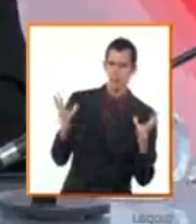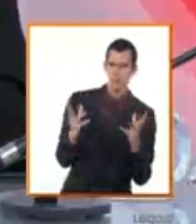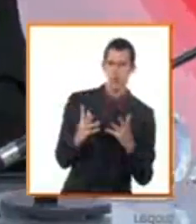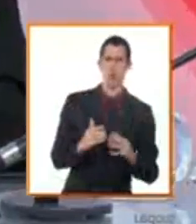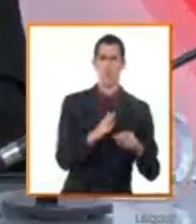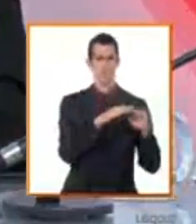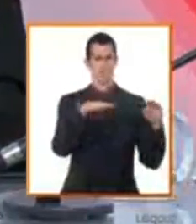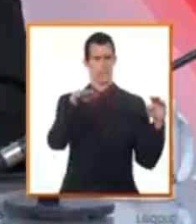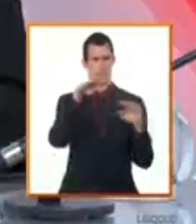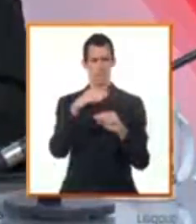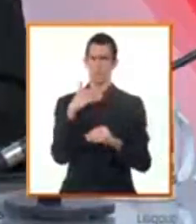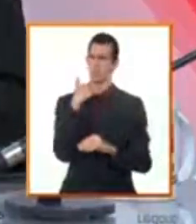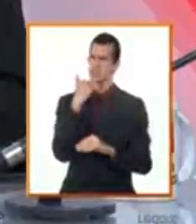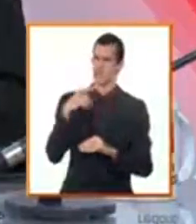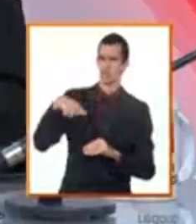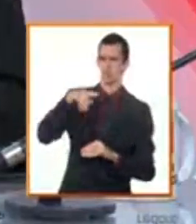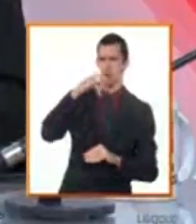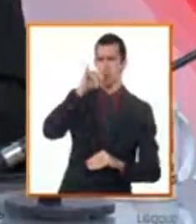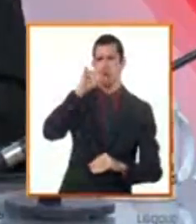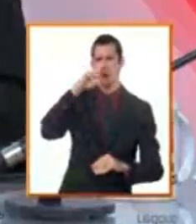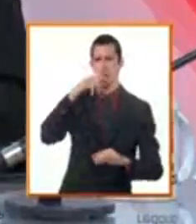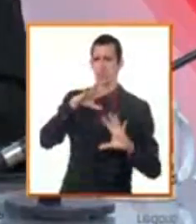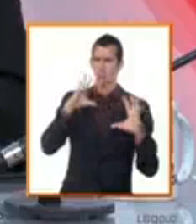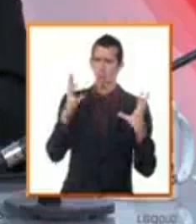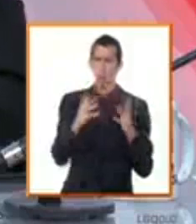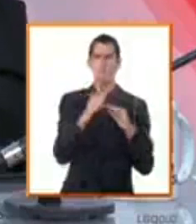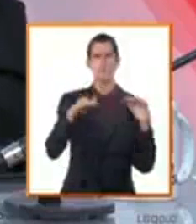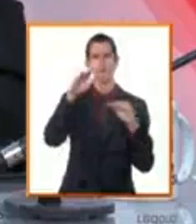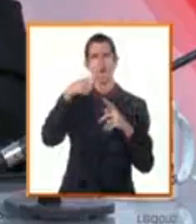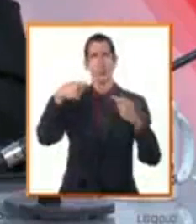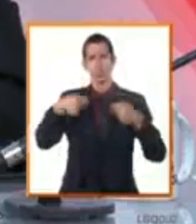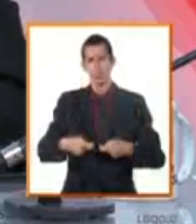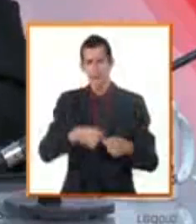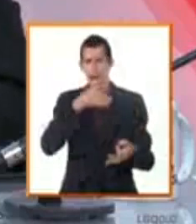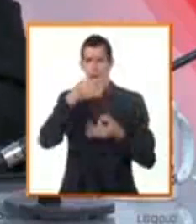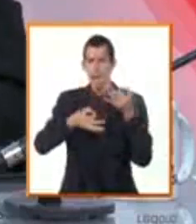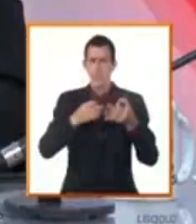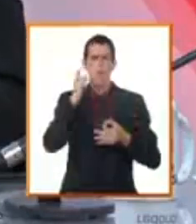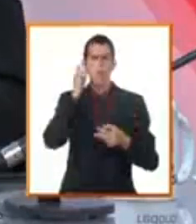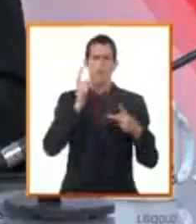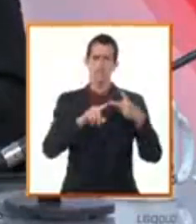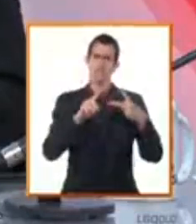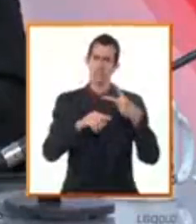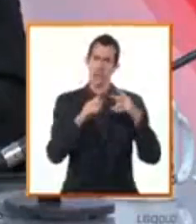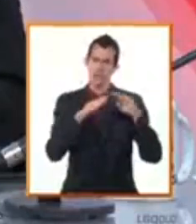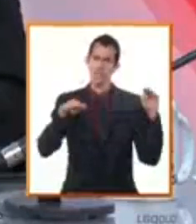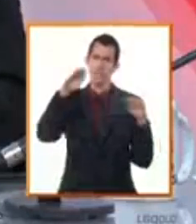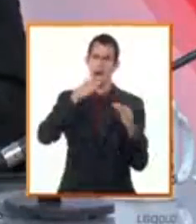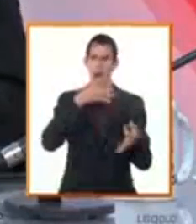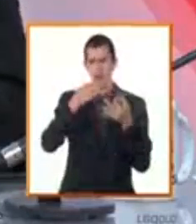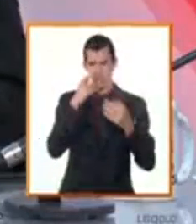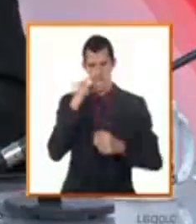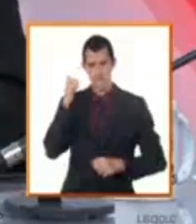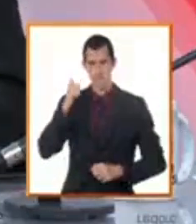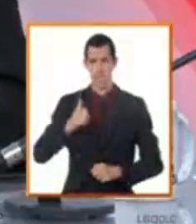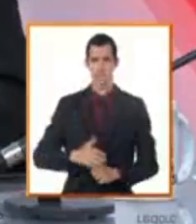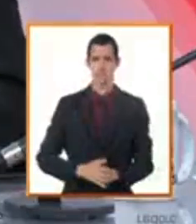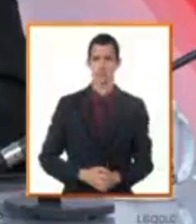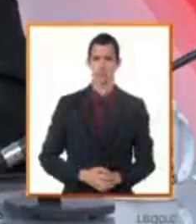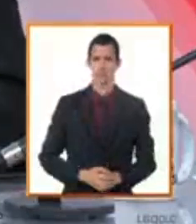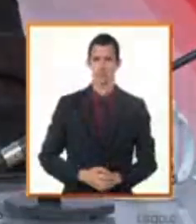un papel también central el Ministerio de Justicia. Una de sus viceministras nos ofreció apreciaciones para esta mesa